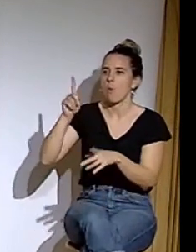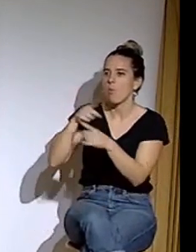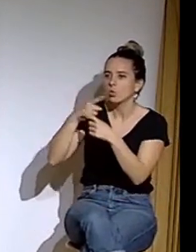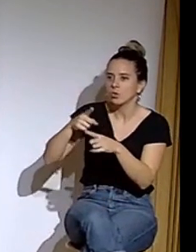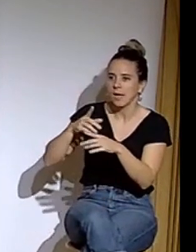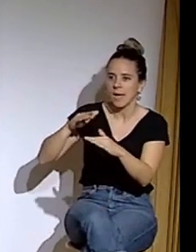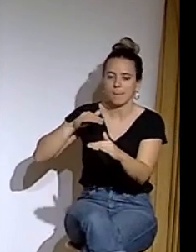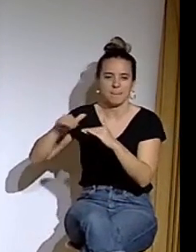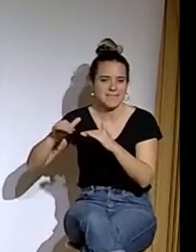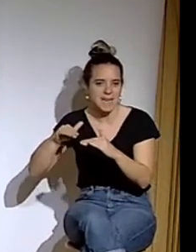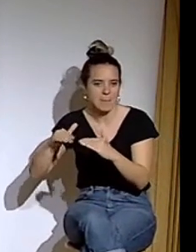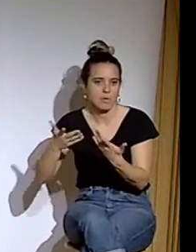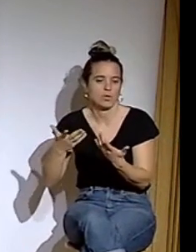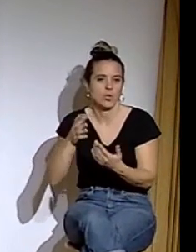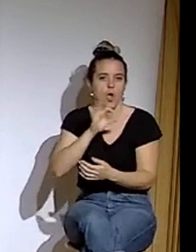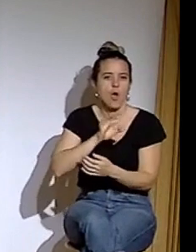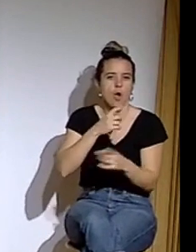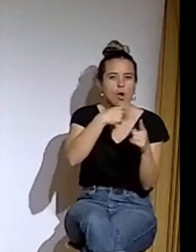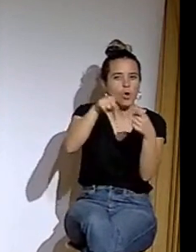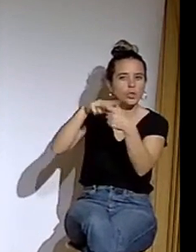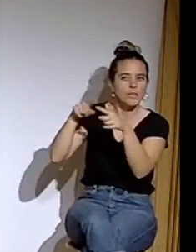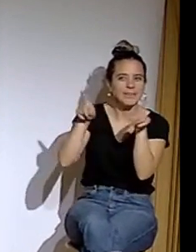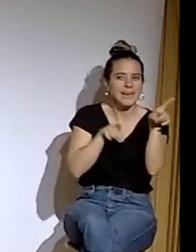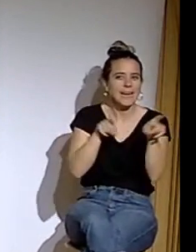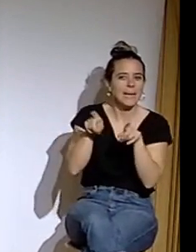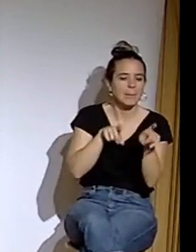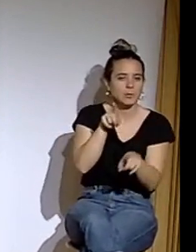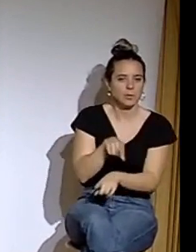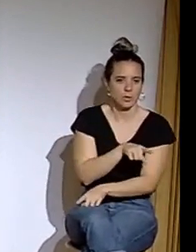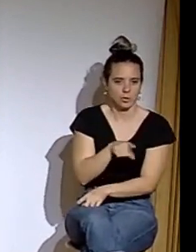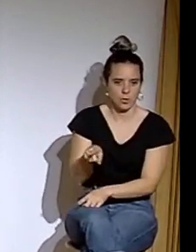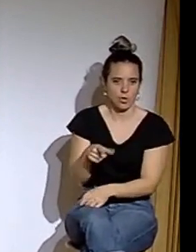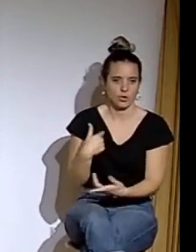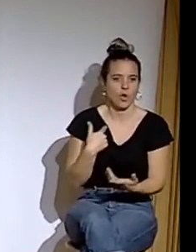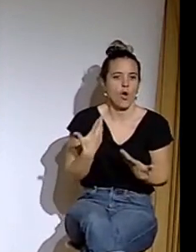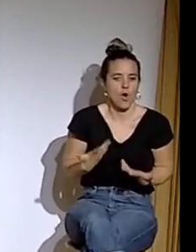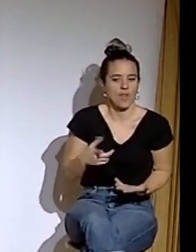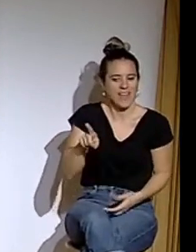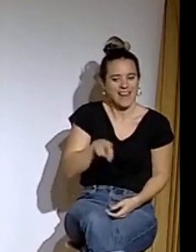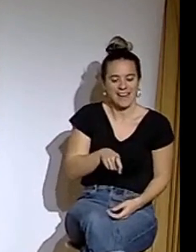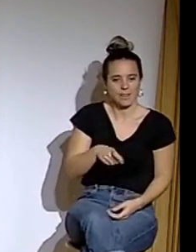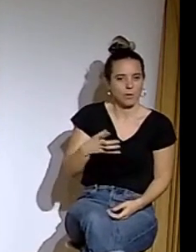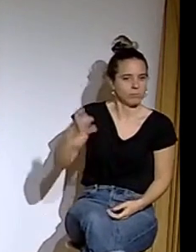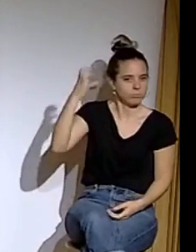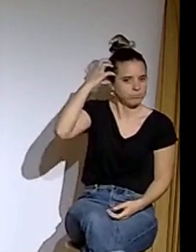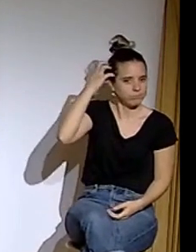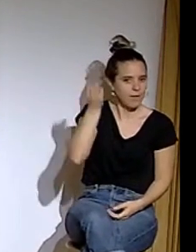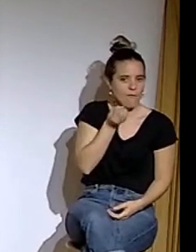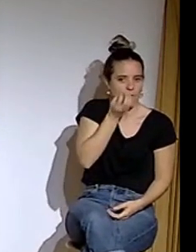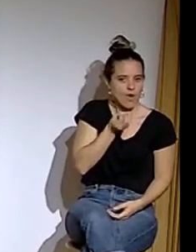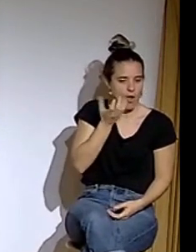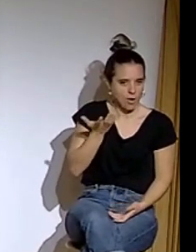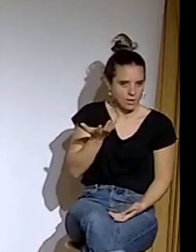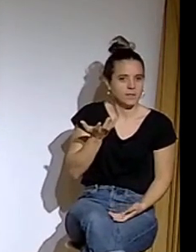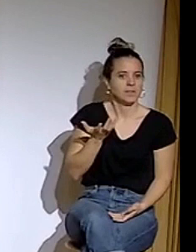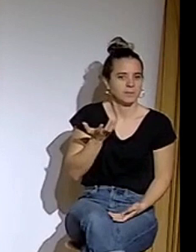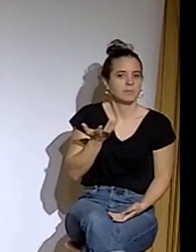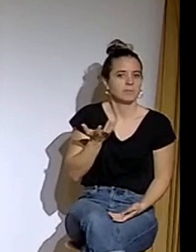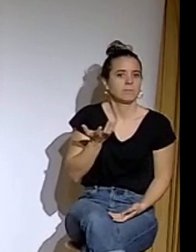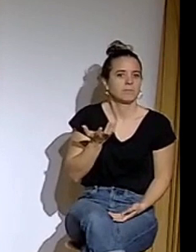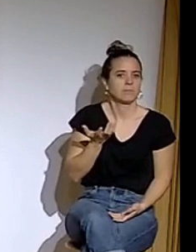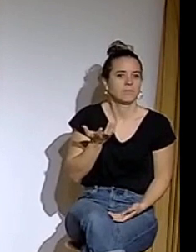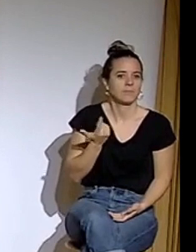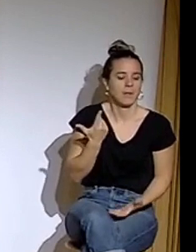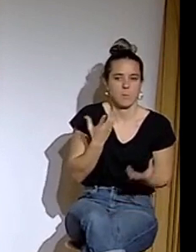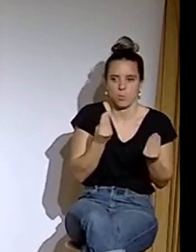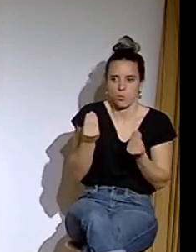a través de Qué elementos elegimos poner o no no Yo hoy he elegido ponerme esto no me lo hubiera puesto en otro momento pero también me lo pongo muchas veces y no porque la